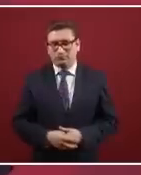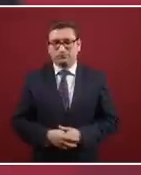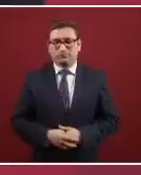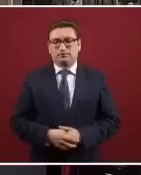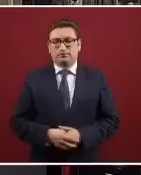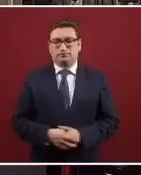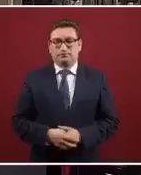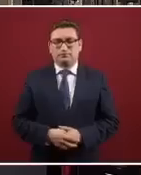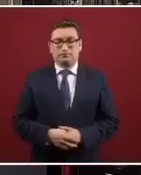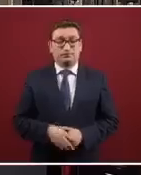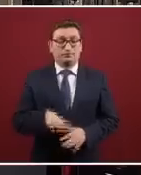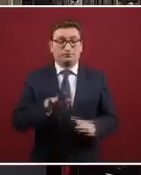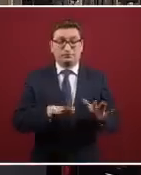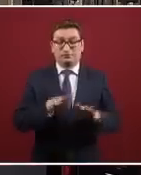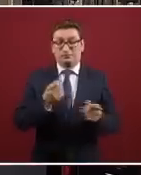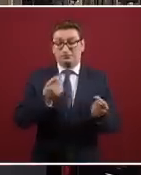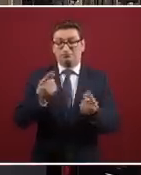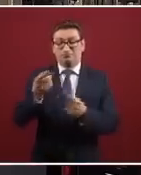Que a veces se olvidan.